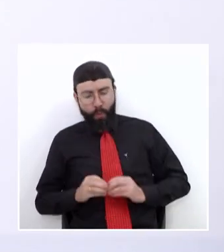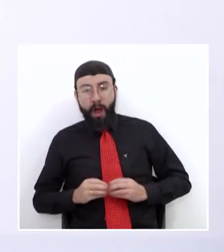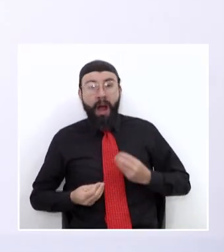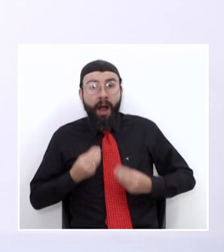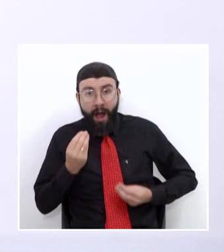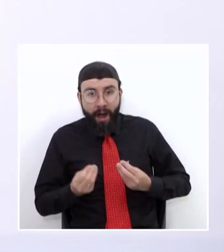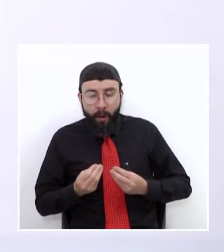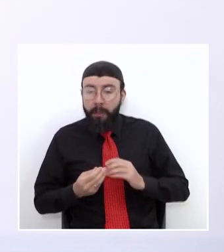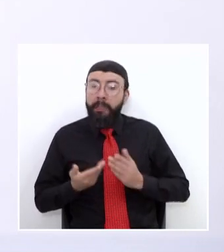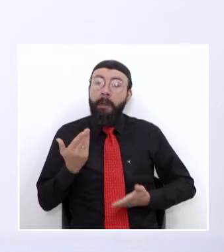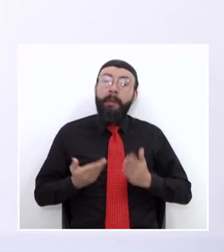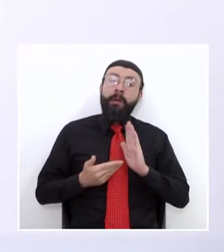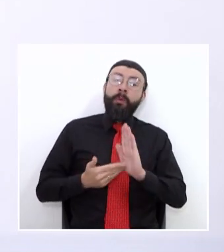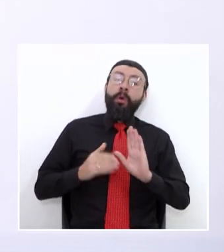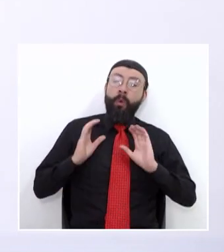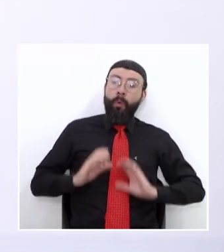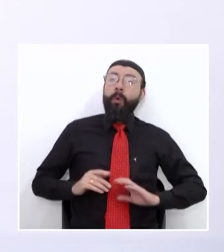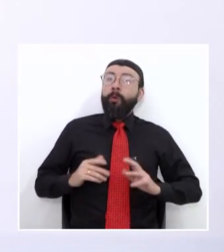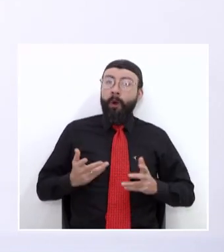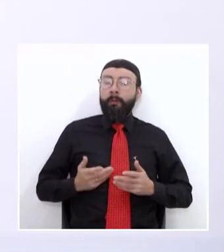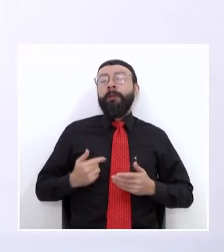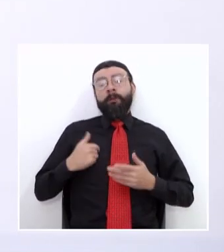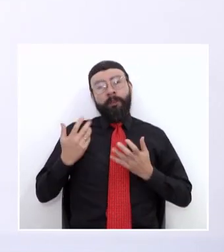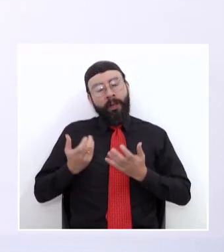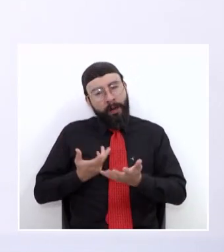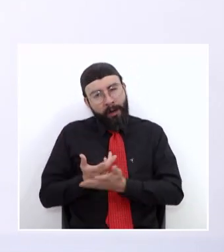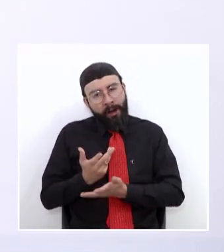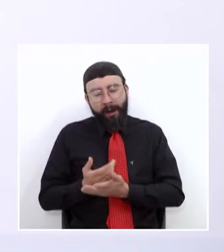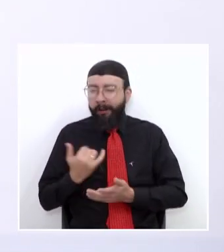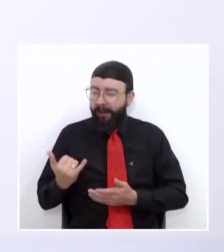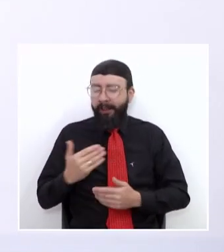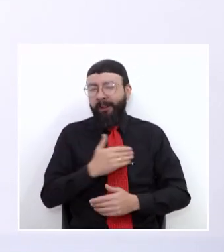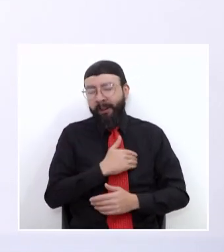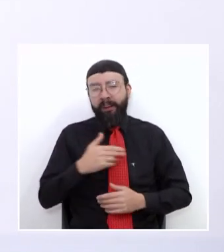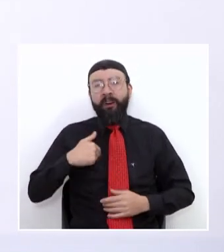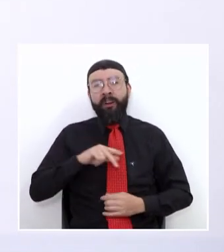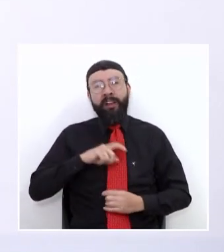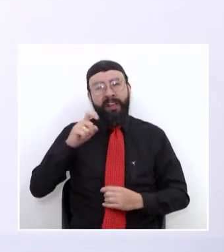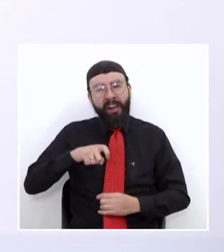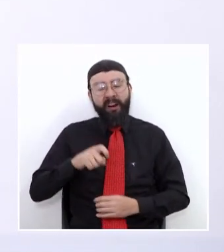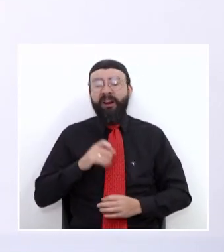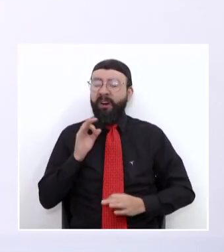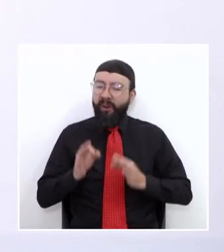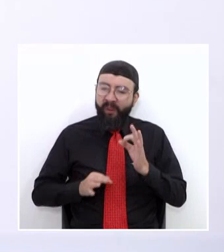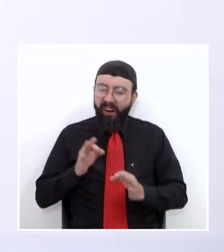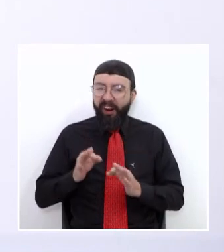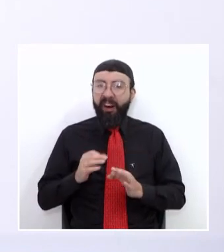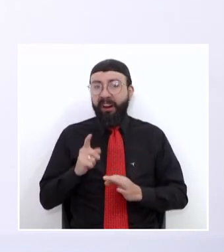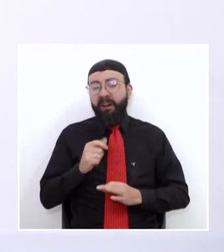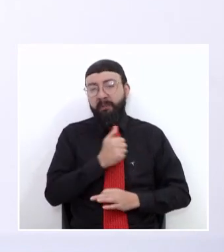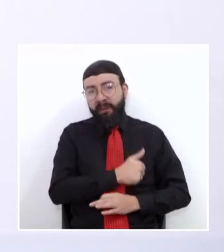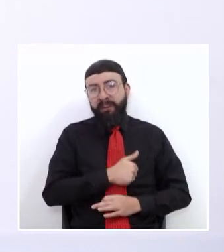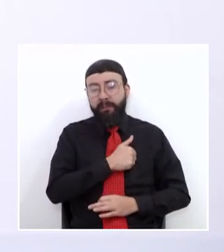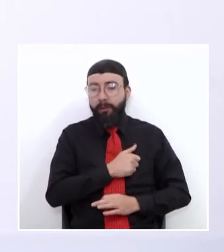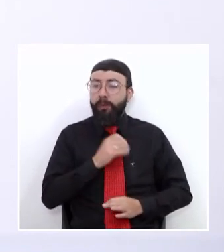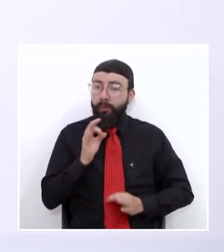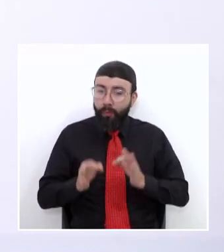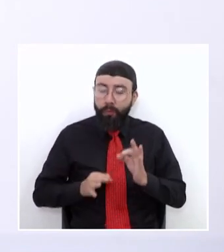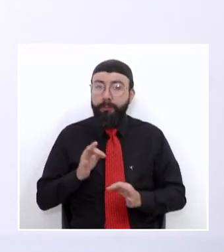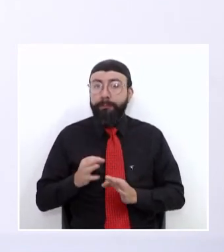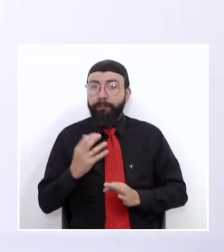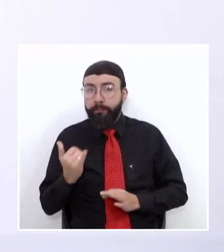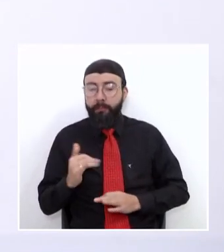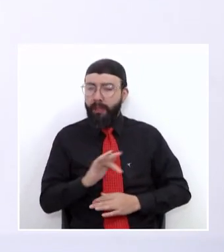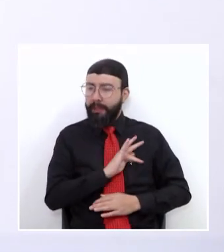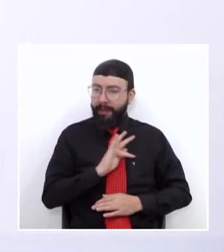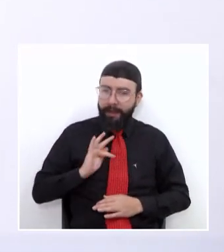quiero recomendar, porque de corazón hay que cuidarnos, ¿no es cierto?, y es que tengan mucho cuidado con las terapias